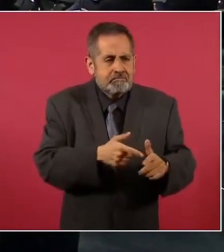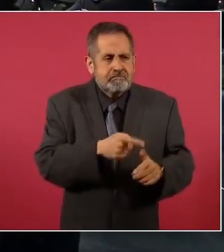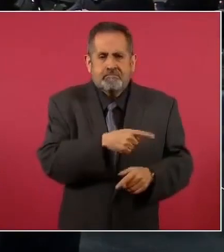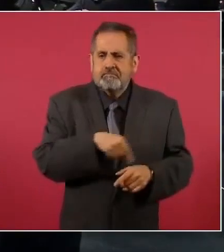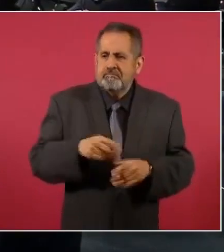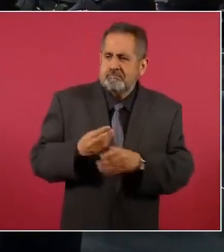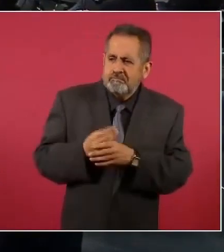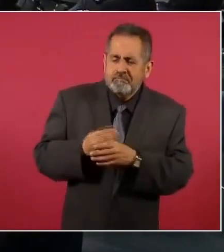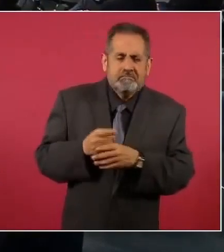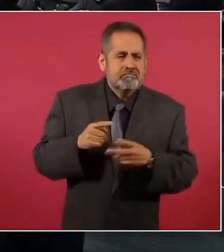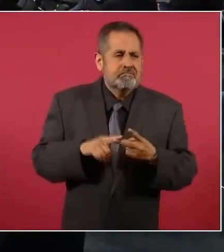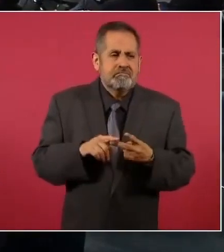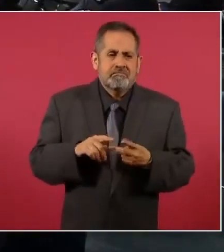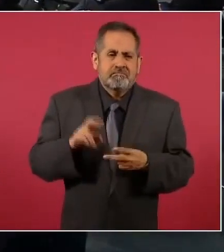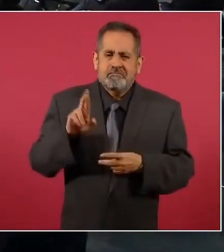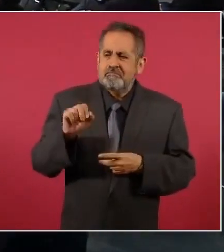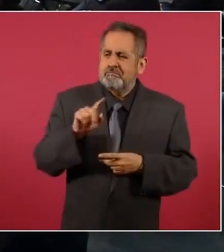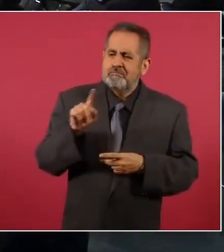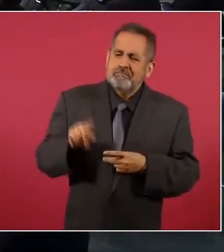clasista, racista?